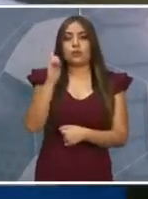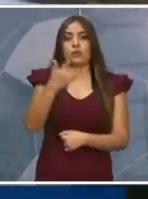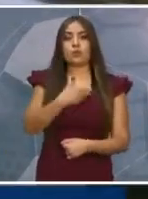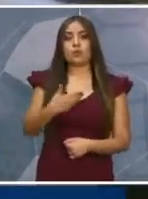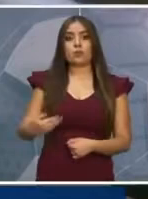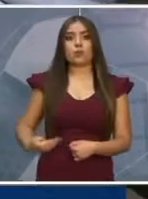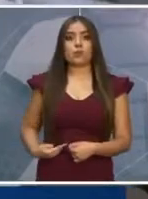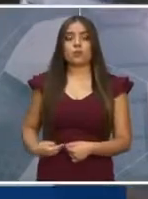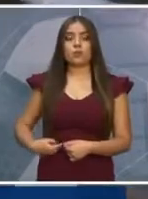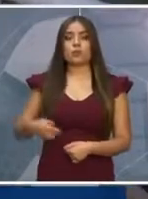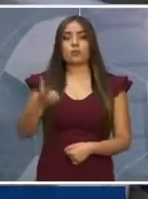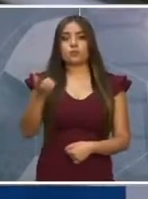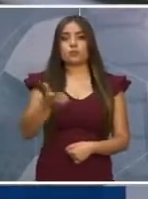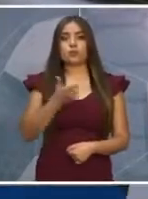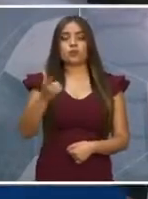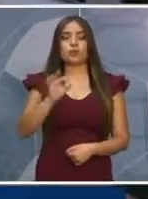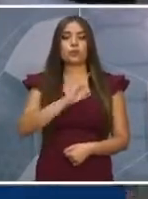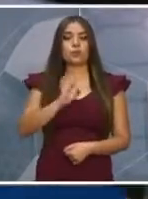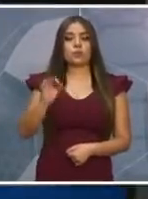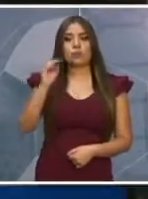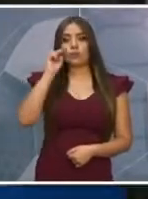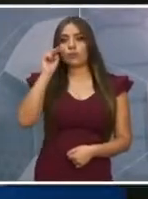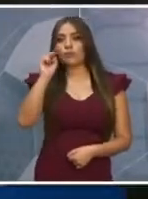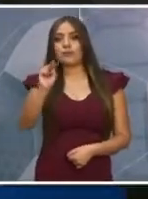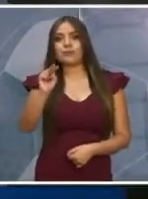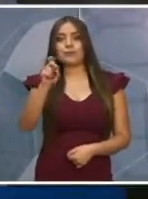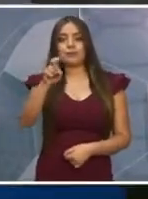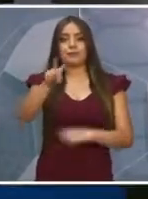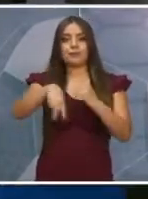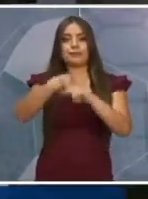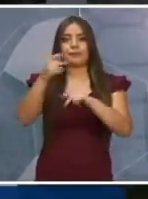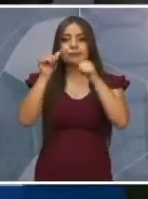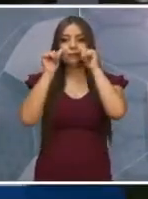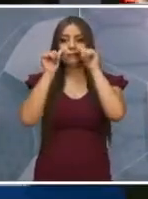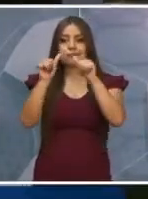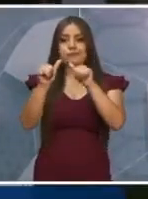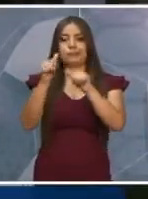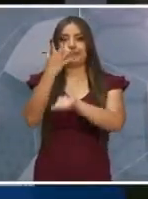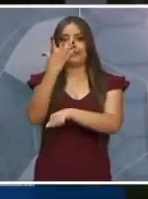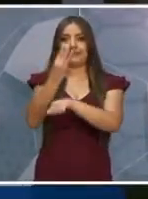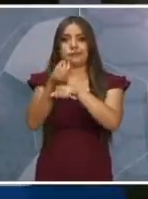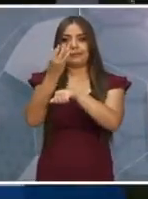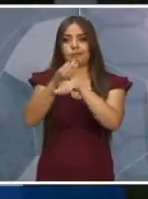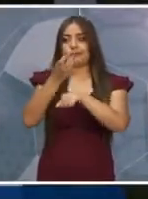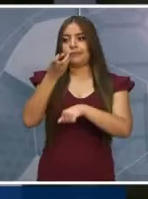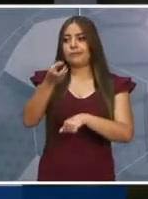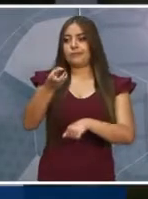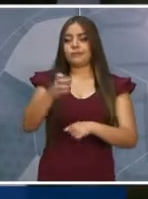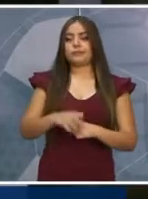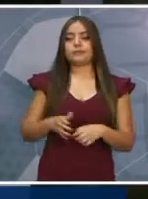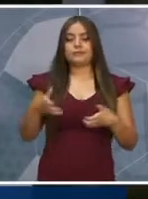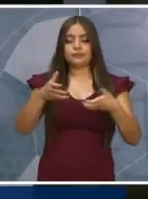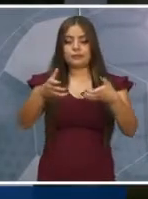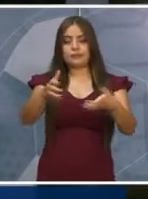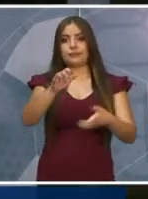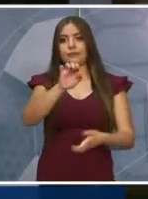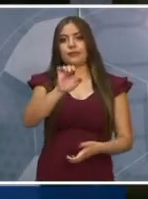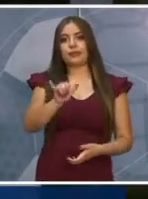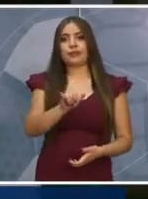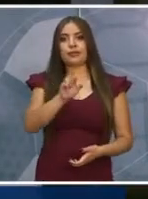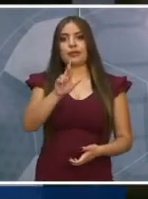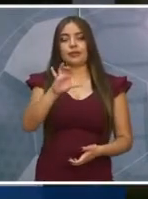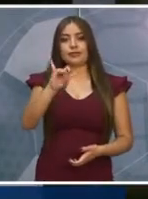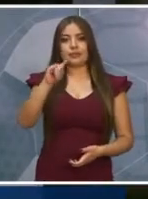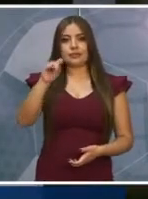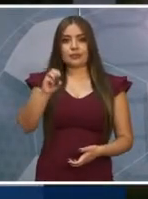estén escuchando y que atiendan este llamado de la población en Boulevard Ejército Mexicano, a la altura de Hamburgo, en